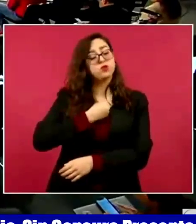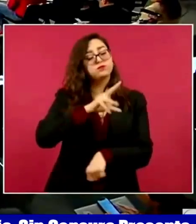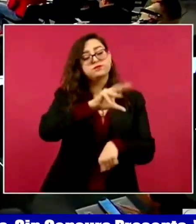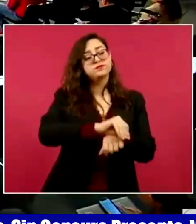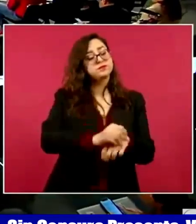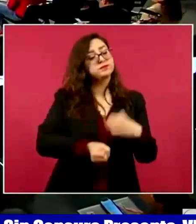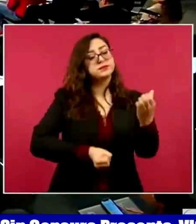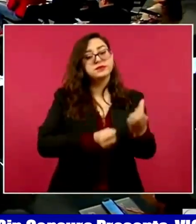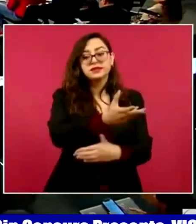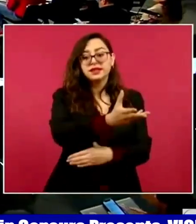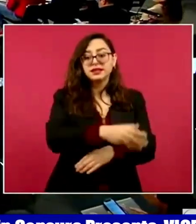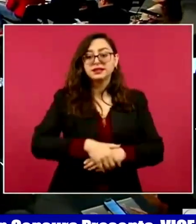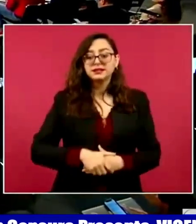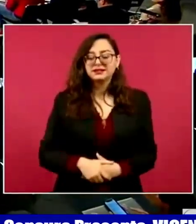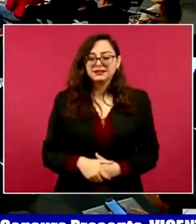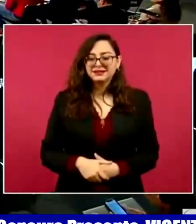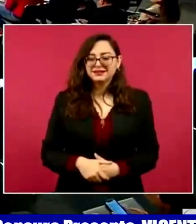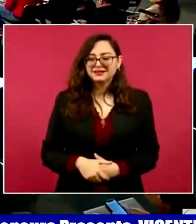que sabe